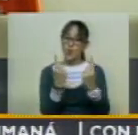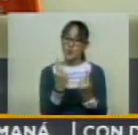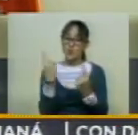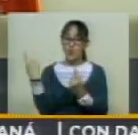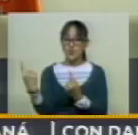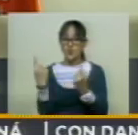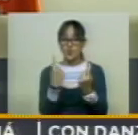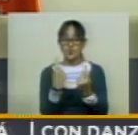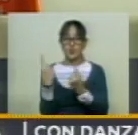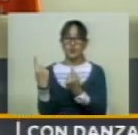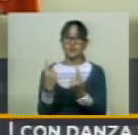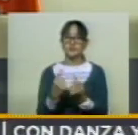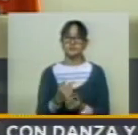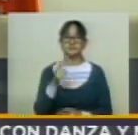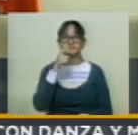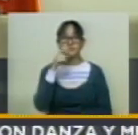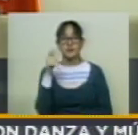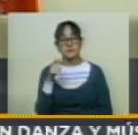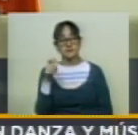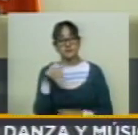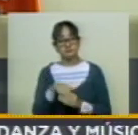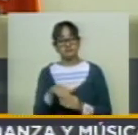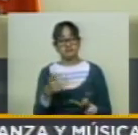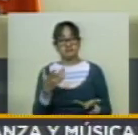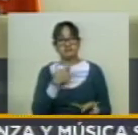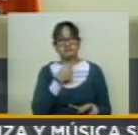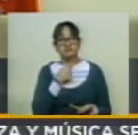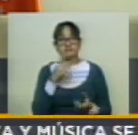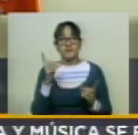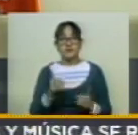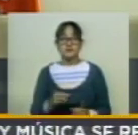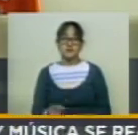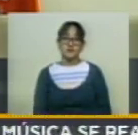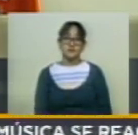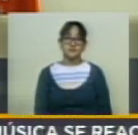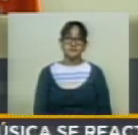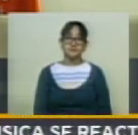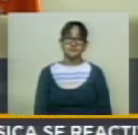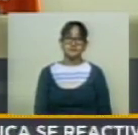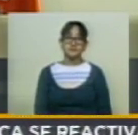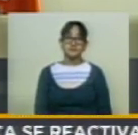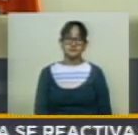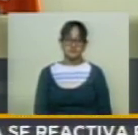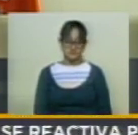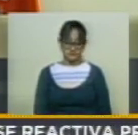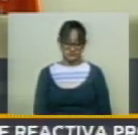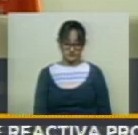la electora o el elector lo sea quien lo diga.